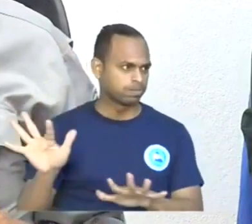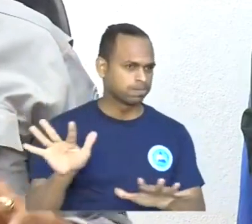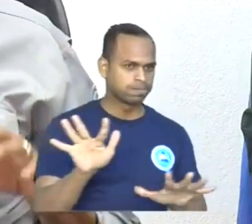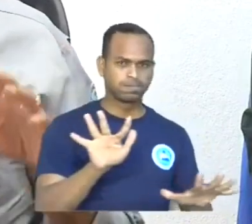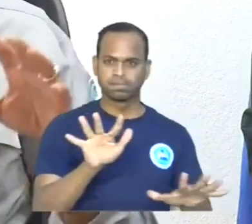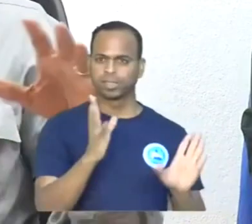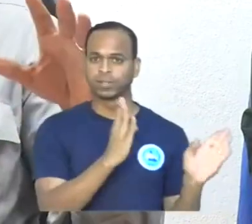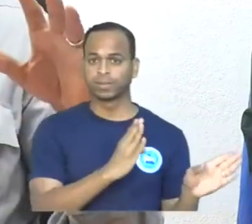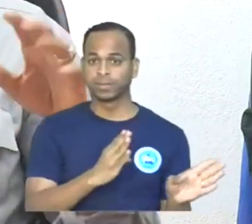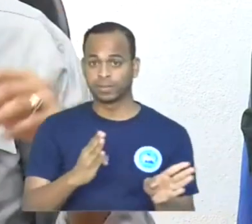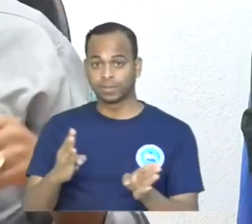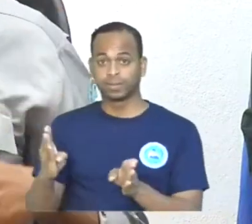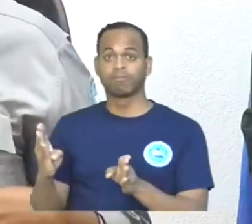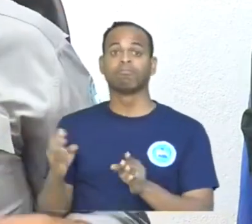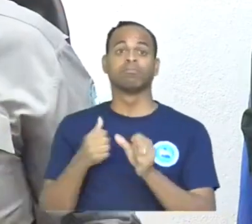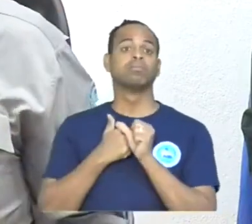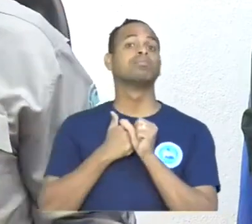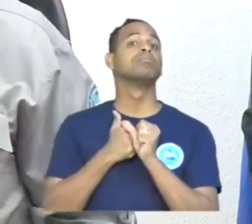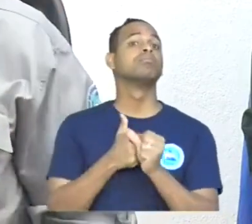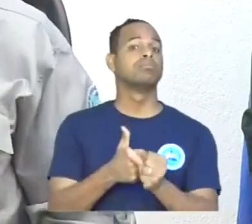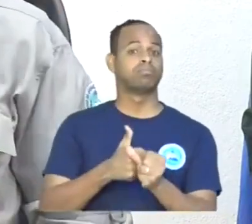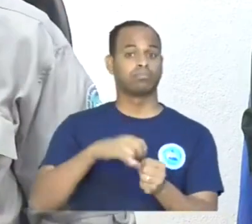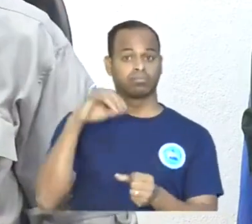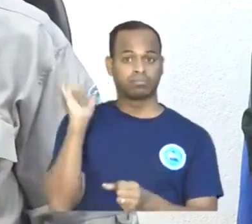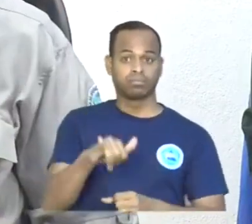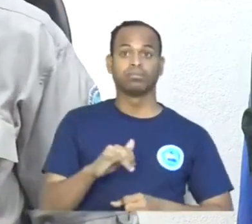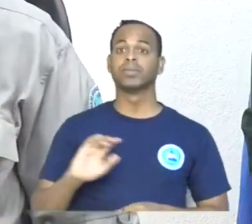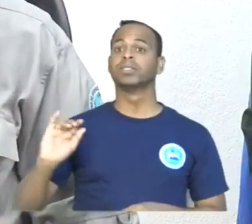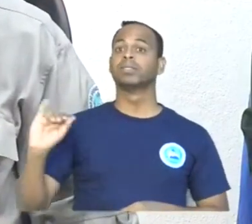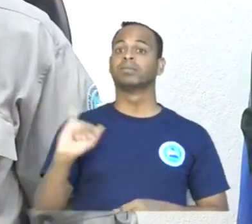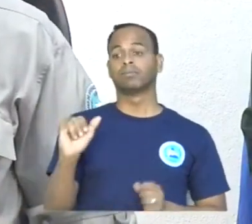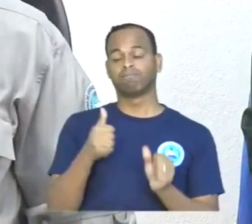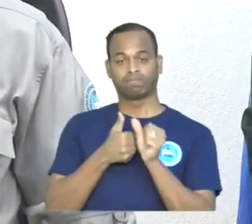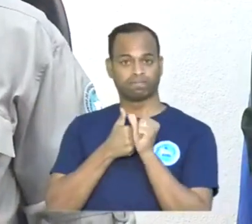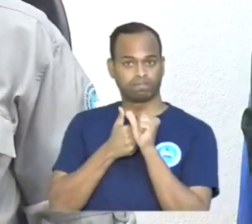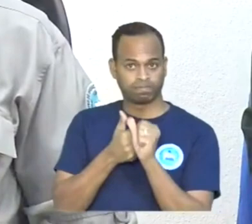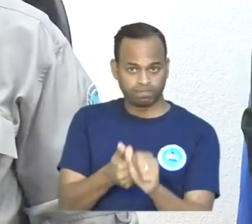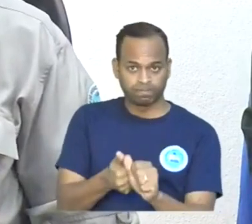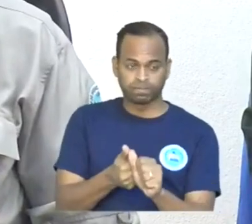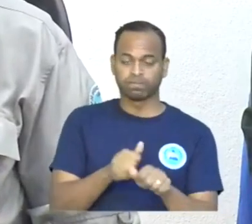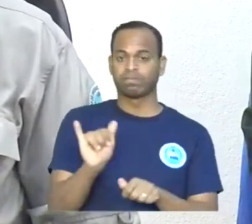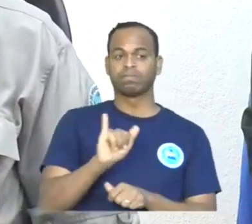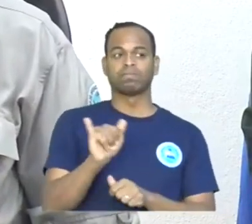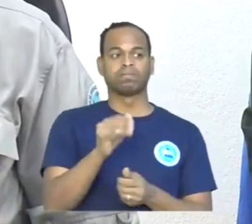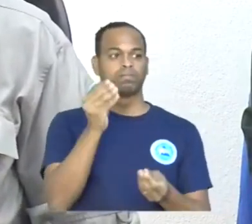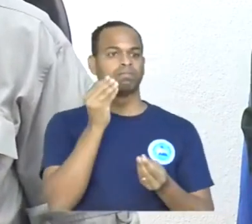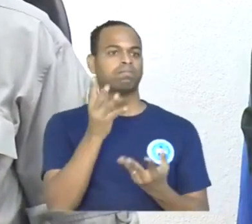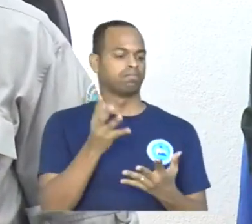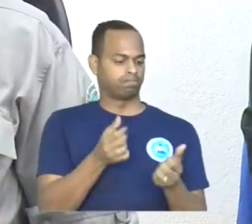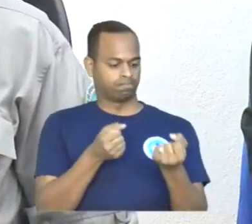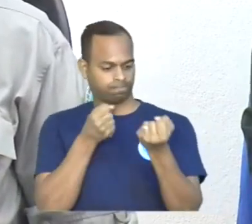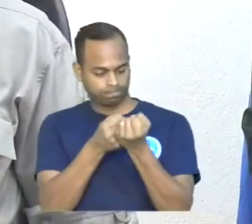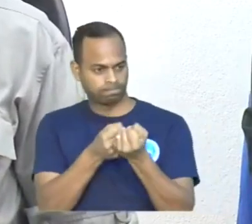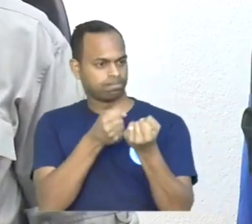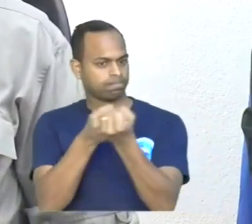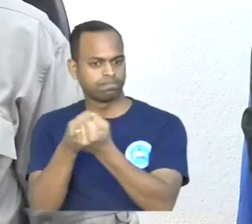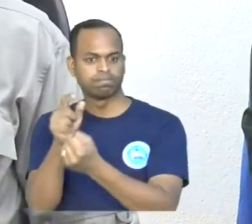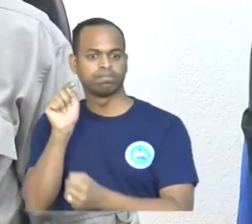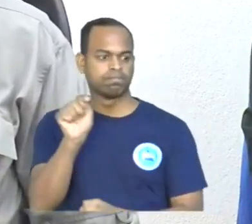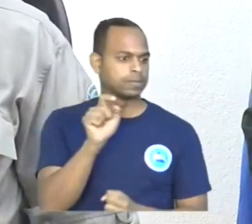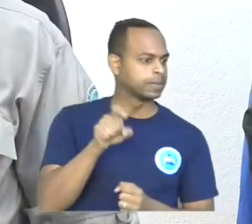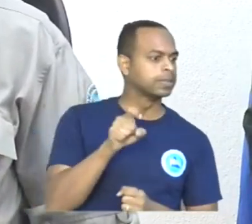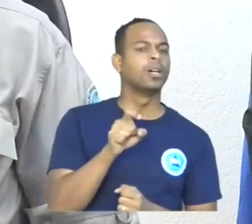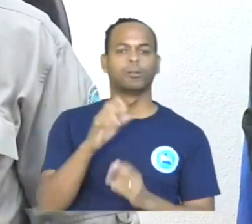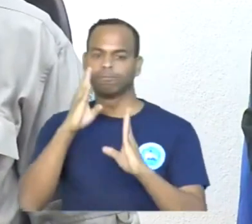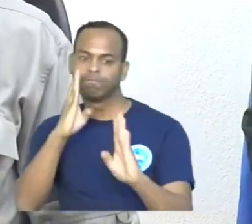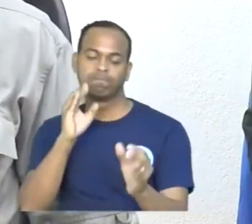pues dándole seguimiento a esto y además de darle seguimiento, darle soporte a la población, que